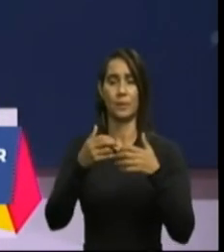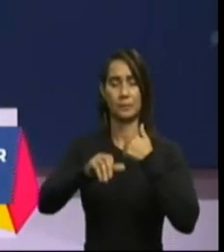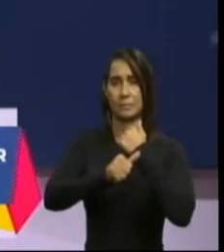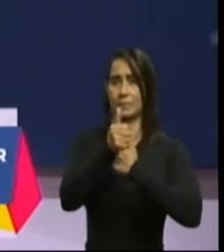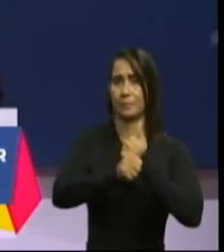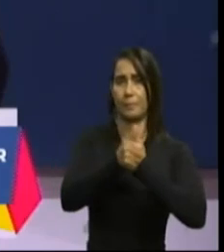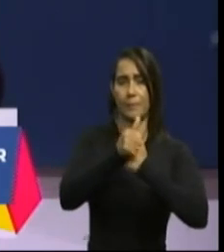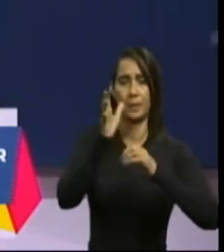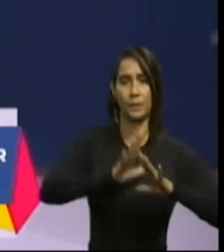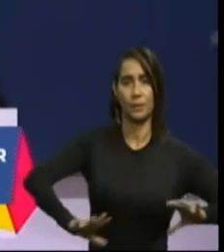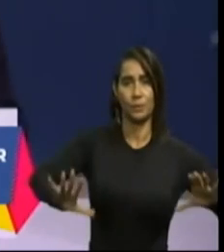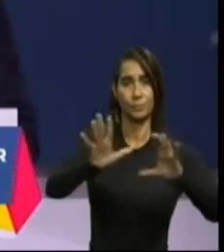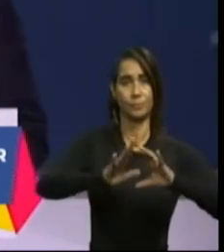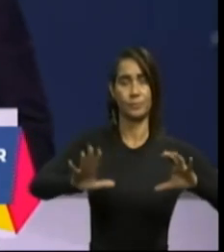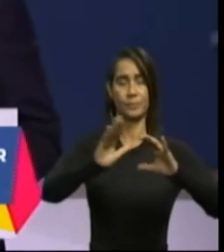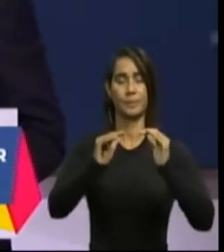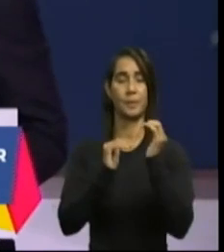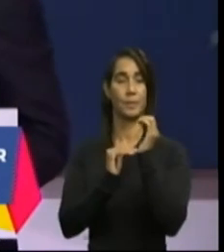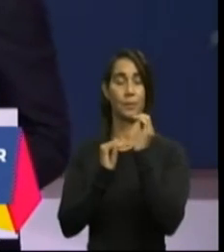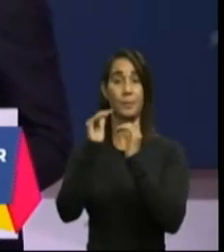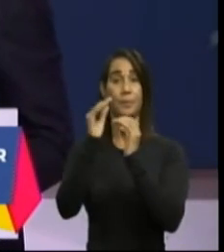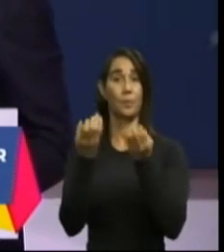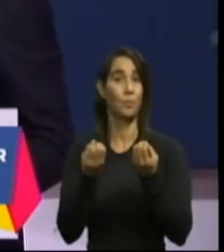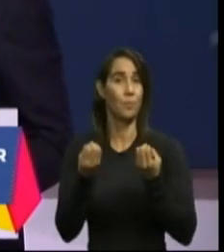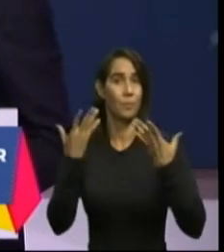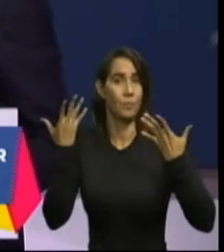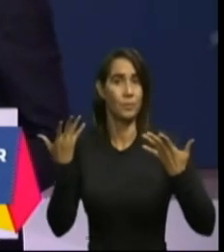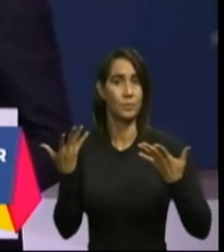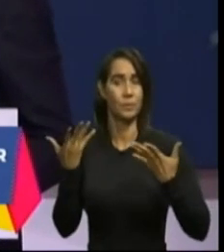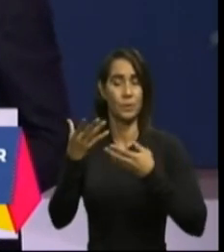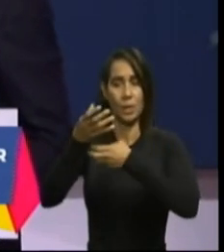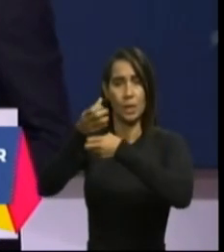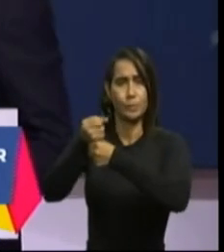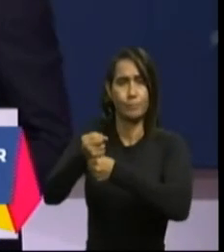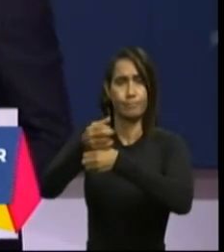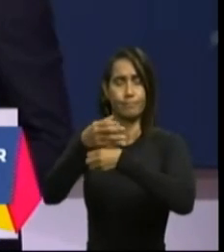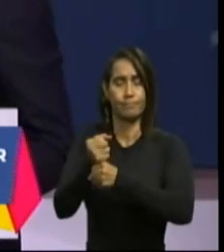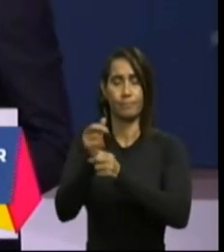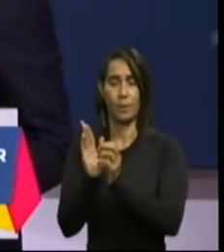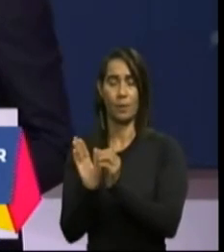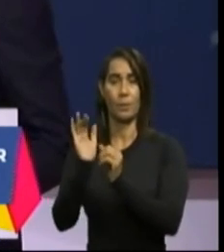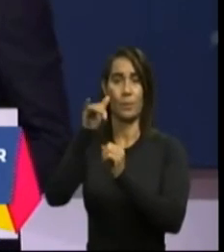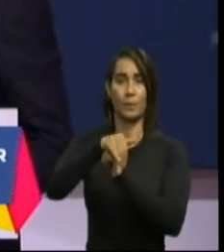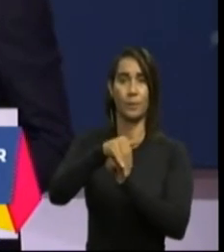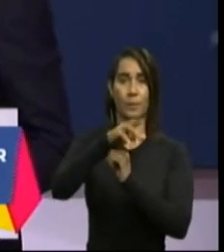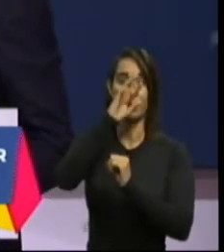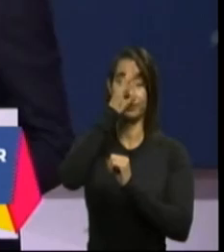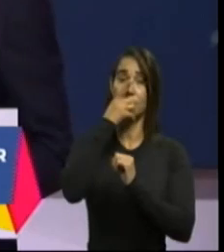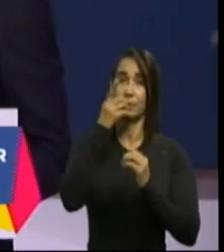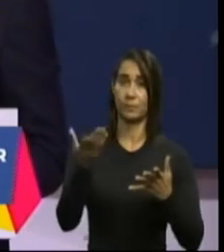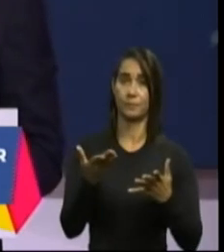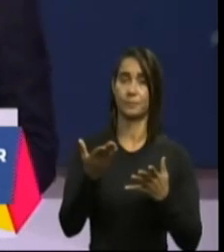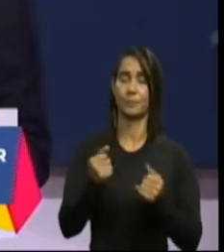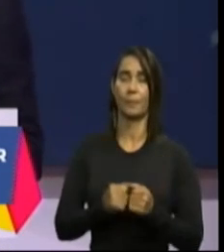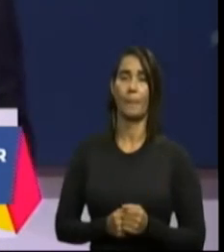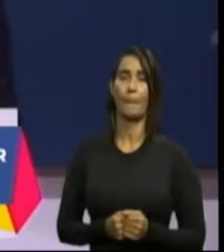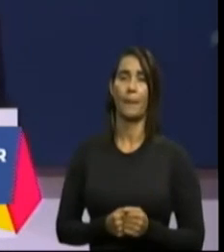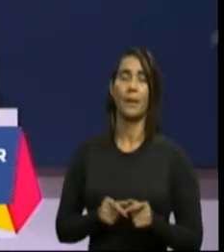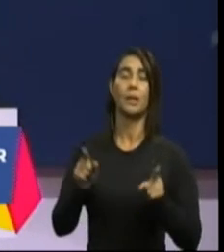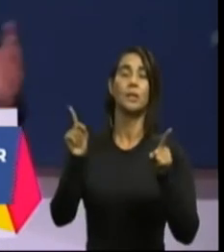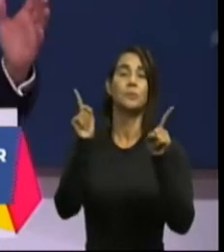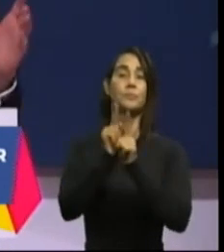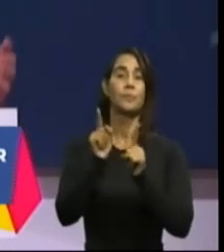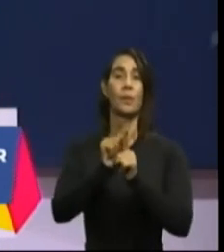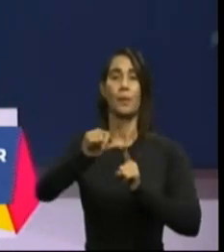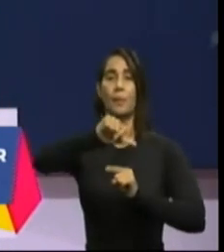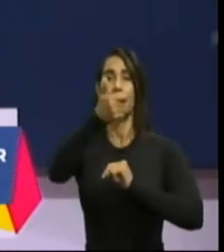sobrevivir, aumentando de forma significativa la presión migratoria, principalmente sobre República Dominicana y en menor medida